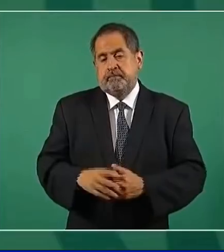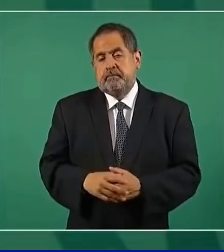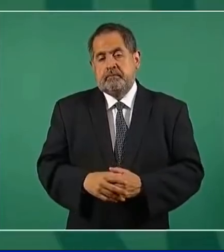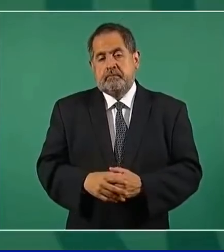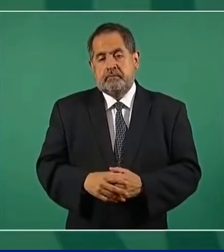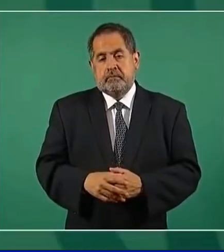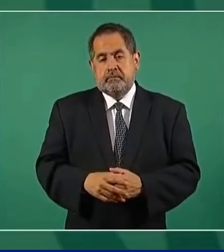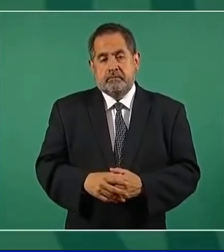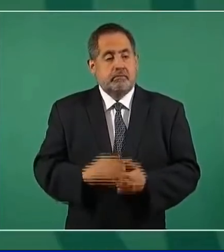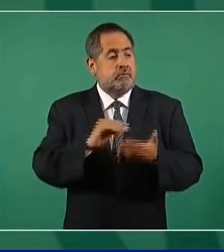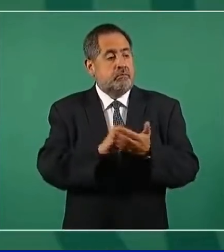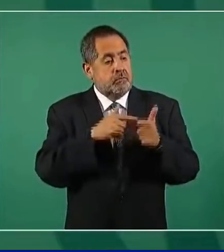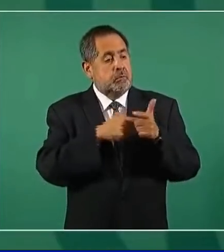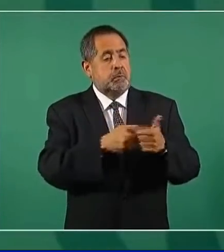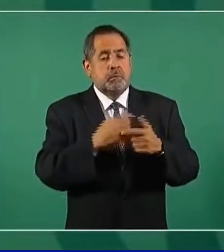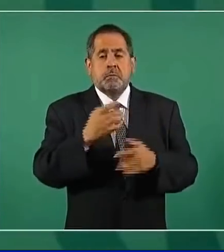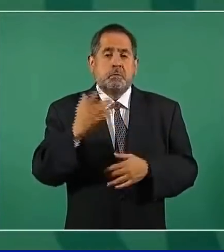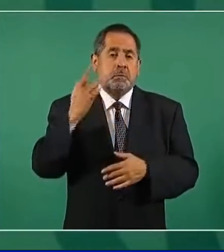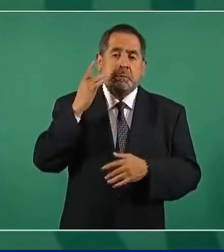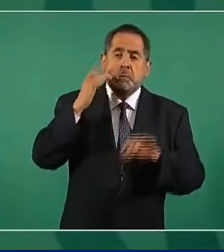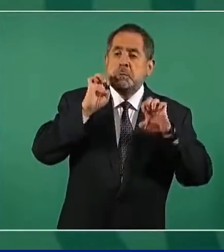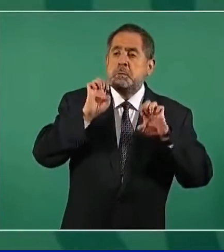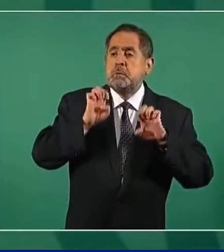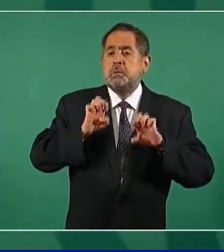Y si siguen con los lujos,